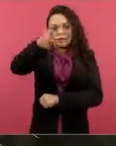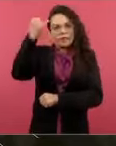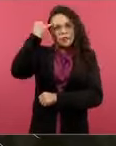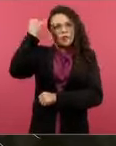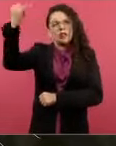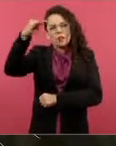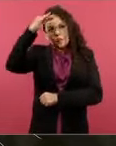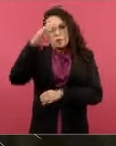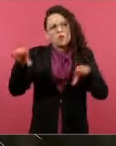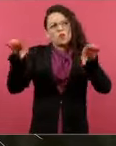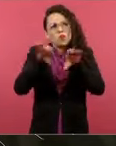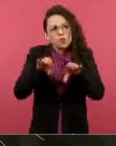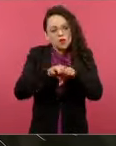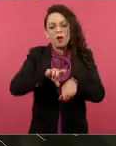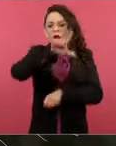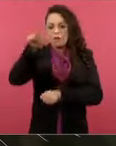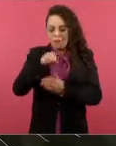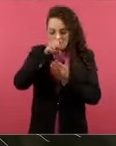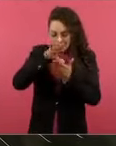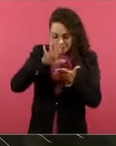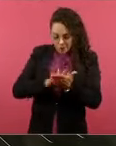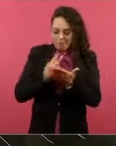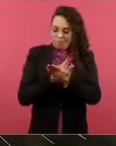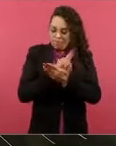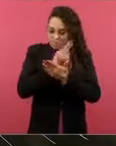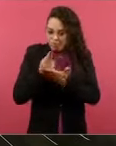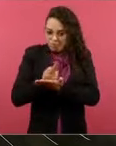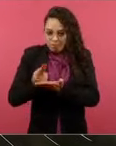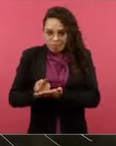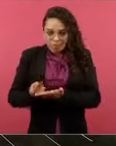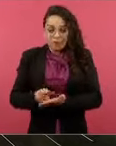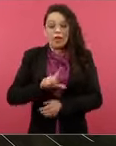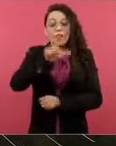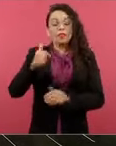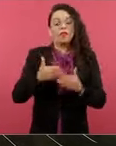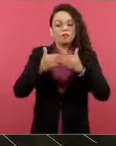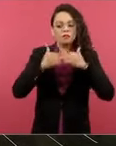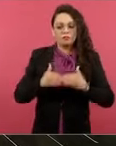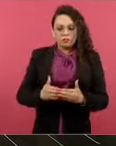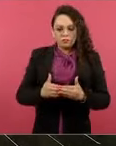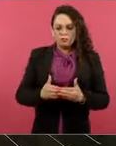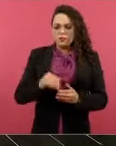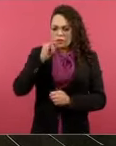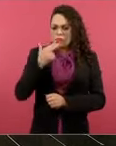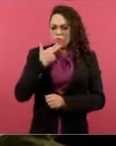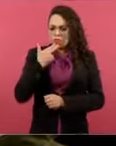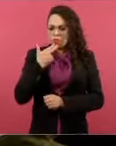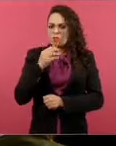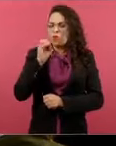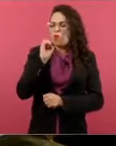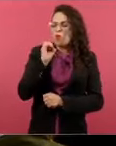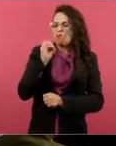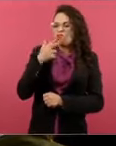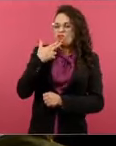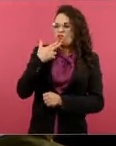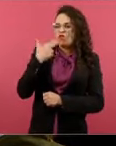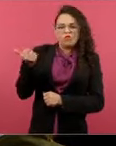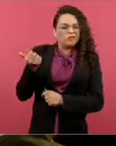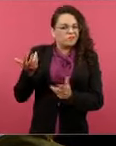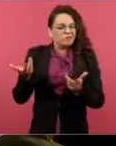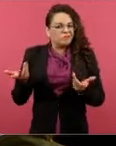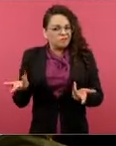Y posteriormente vamos a reflexionar sobre si nos sirvió nuestra cámara oscura o no nos sirvió, o qué